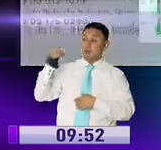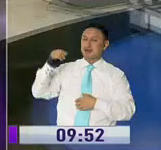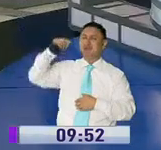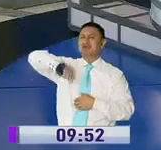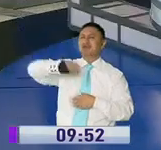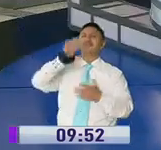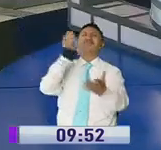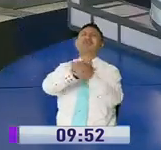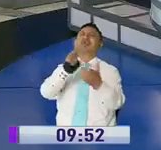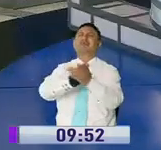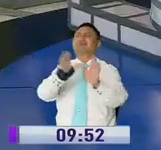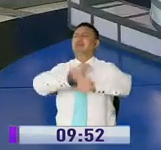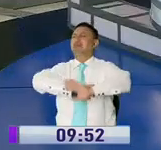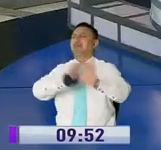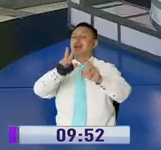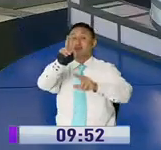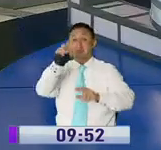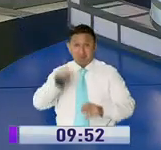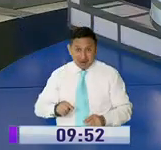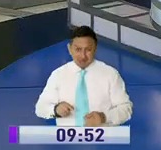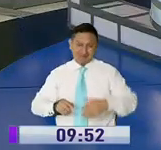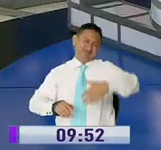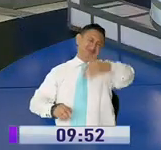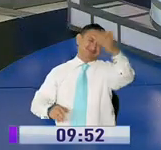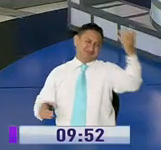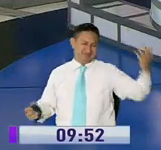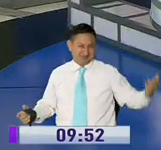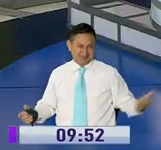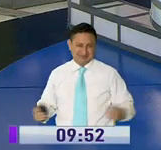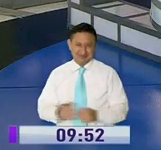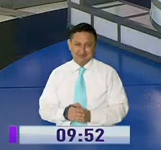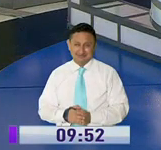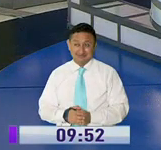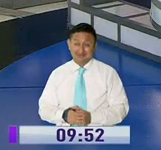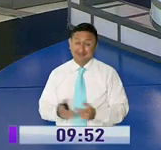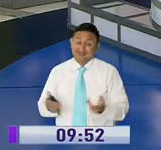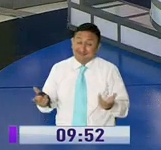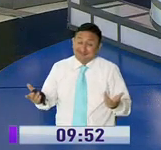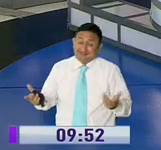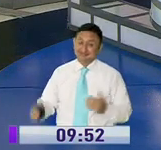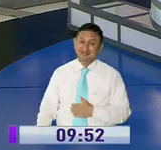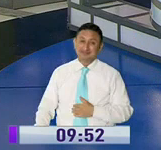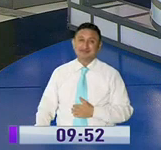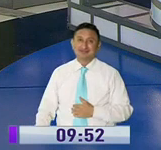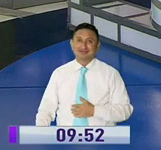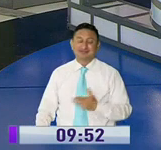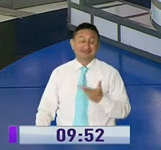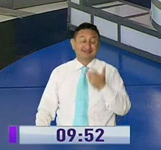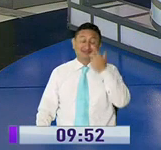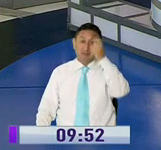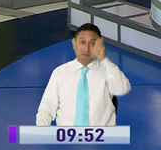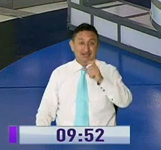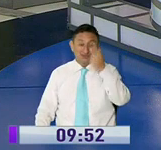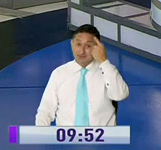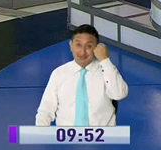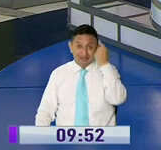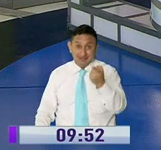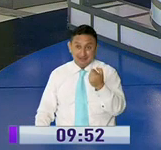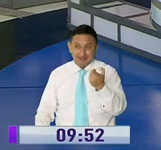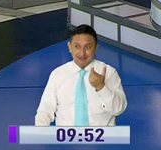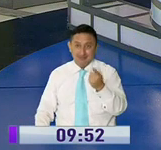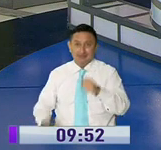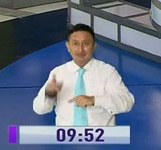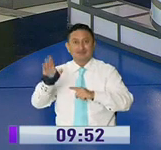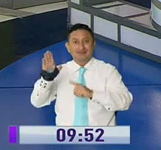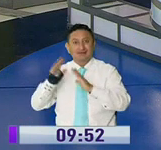valle no pasa nada, en los valles no pasa nada, me lo dijeron. No, de verdad. Qué barbaridad, qué falta de conciencia, por favor. Créeme. Amigos televidentes, quédese